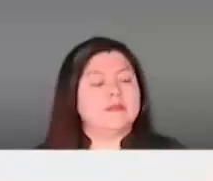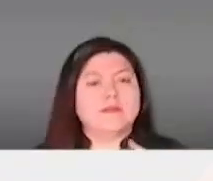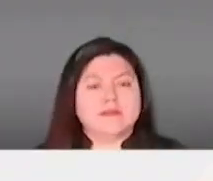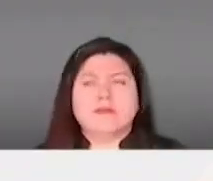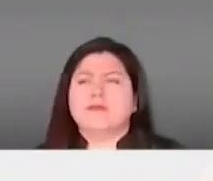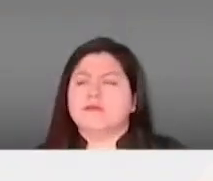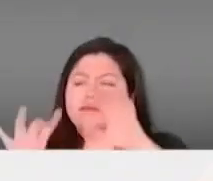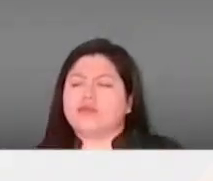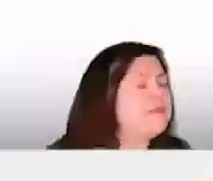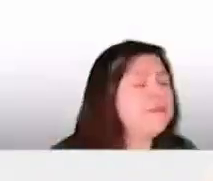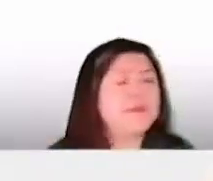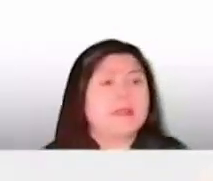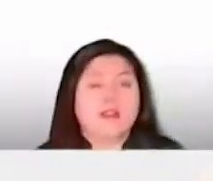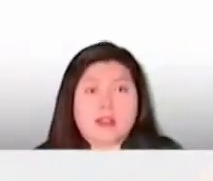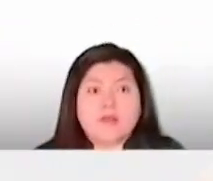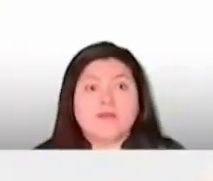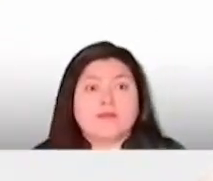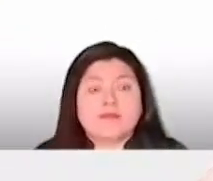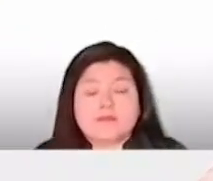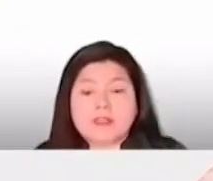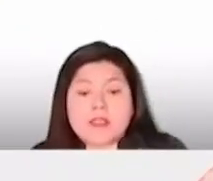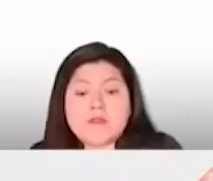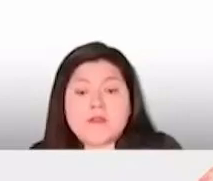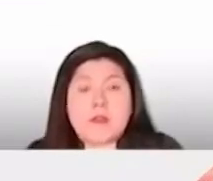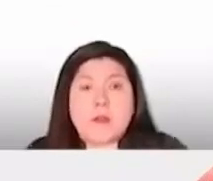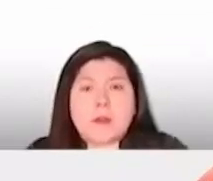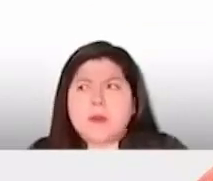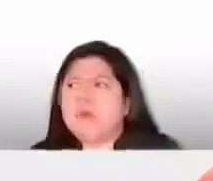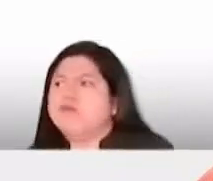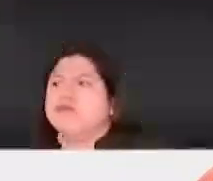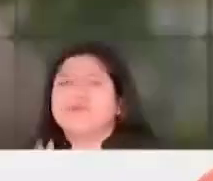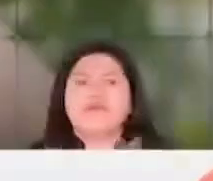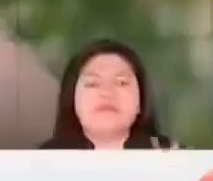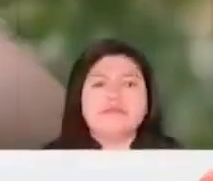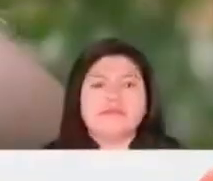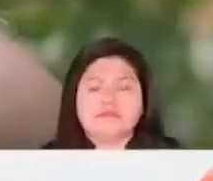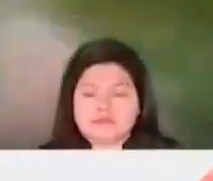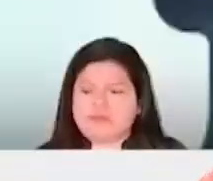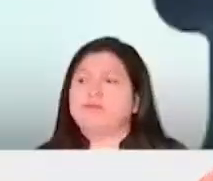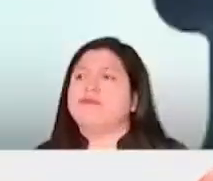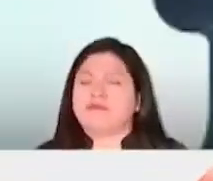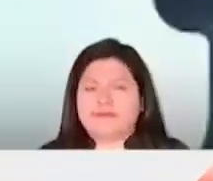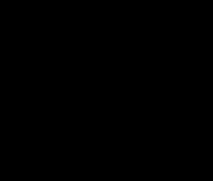cédula digital más una física en aproximadamente 20 días después de la solicitud.